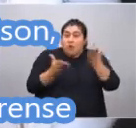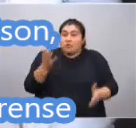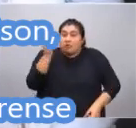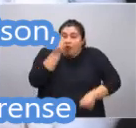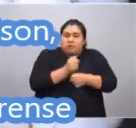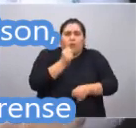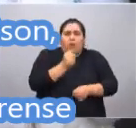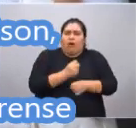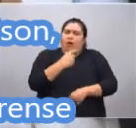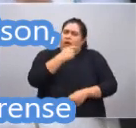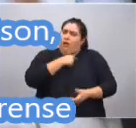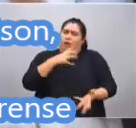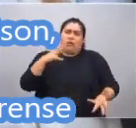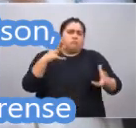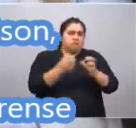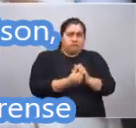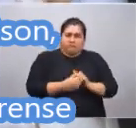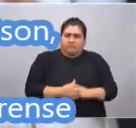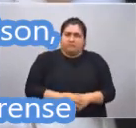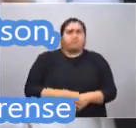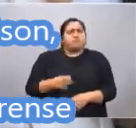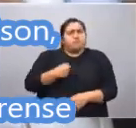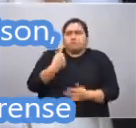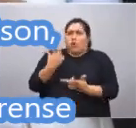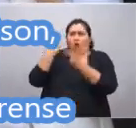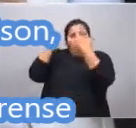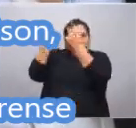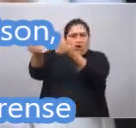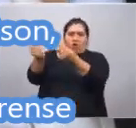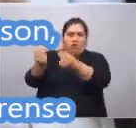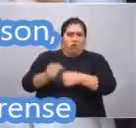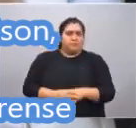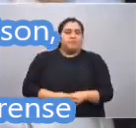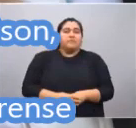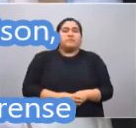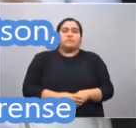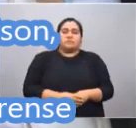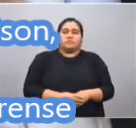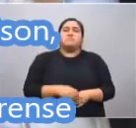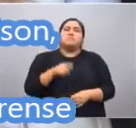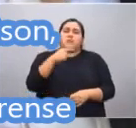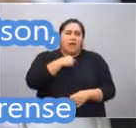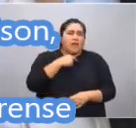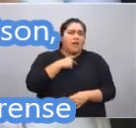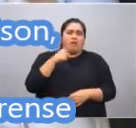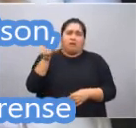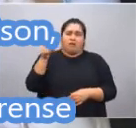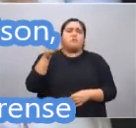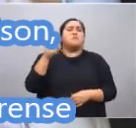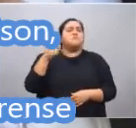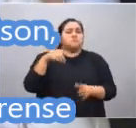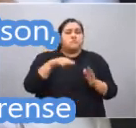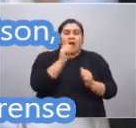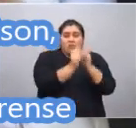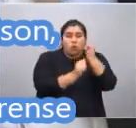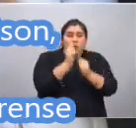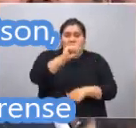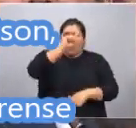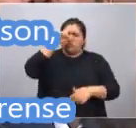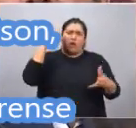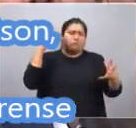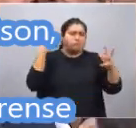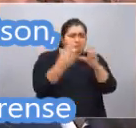nuestros laburantes. Es un rechazo al intento de destruir la industria